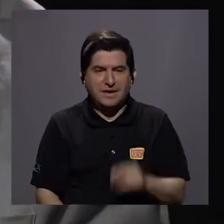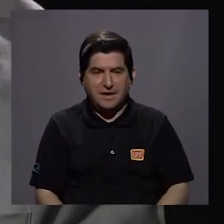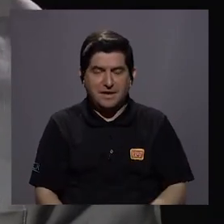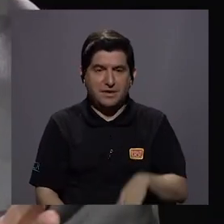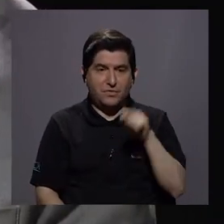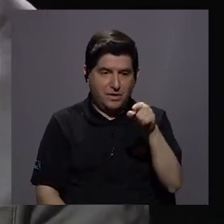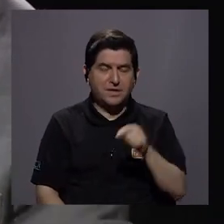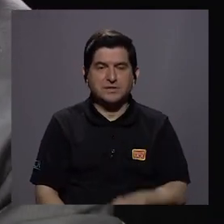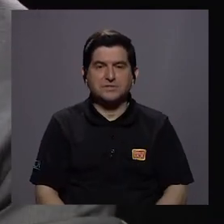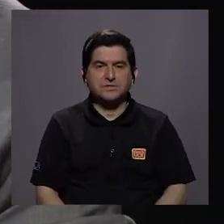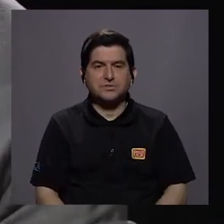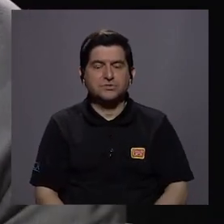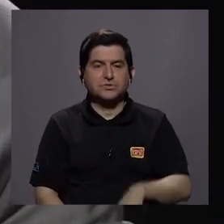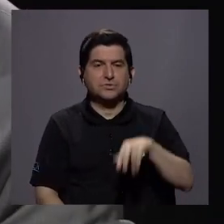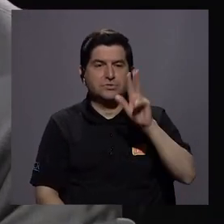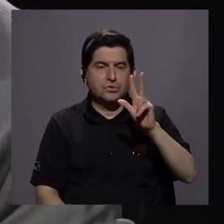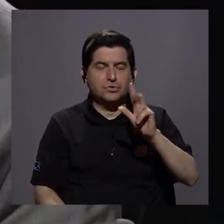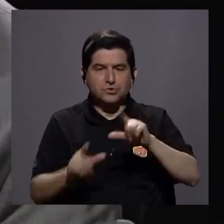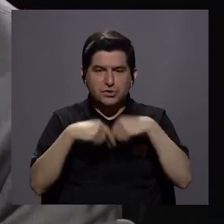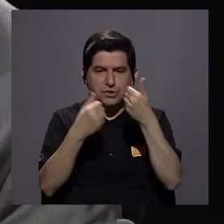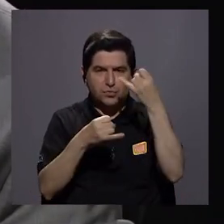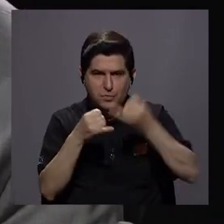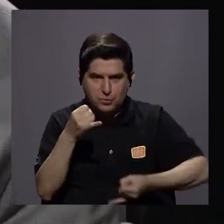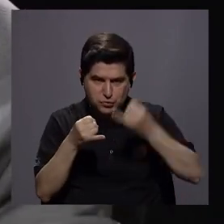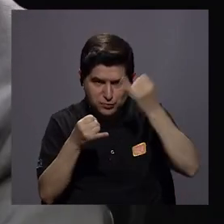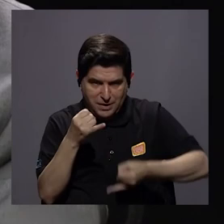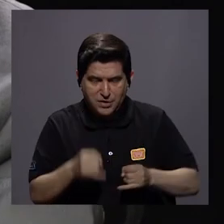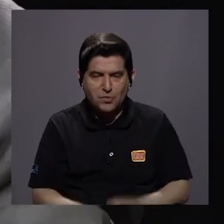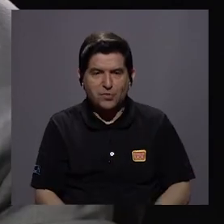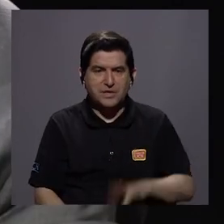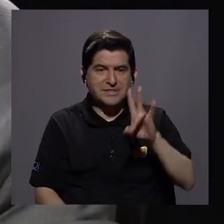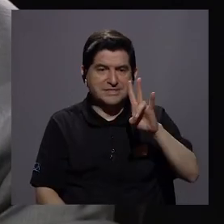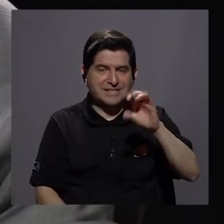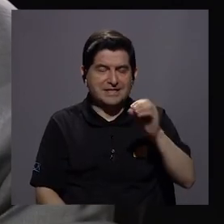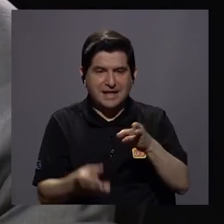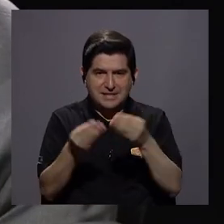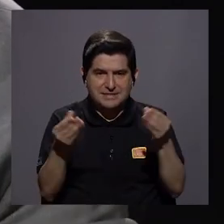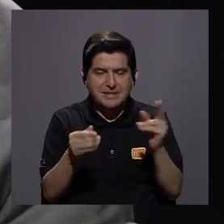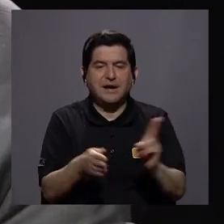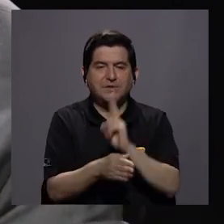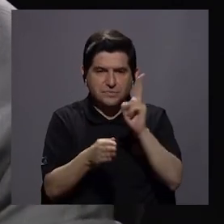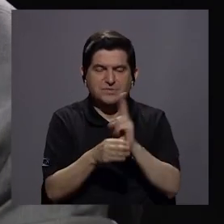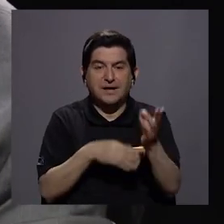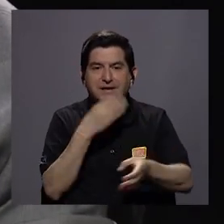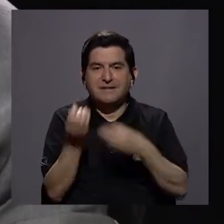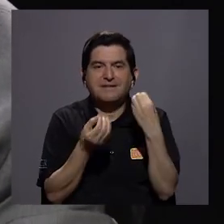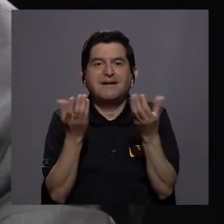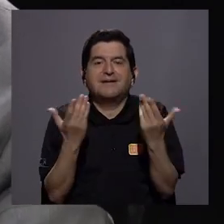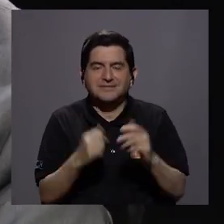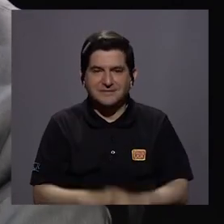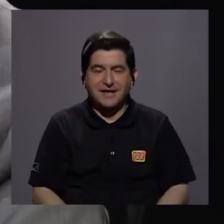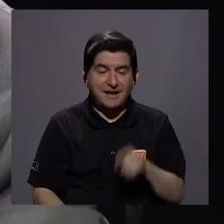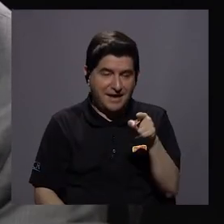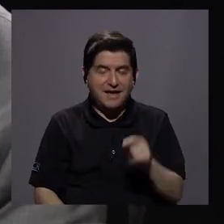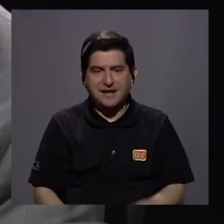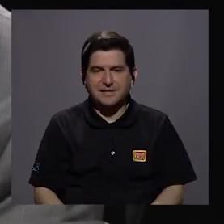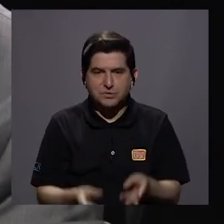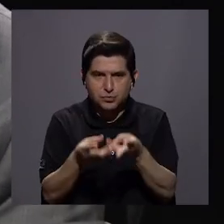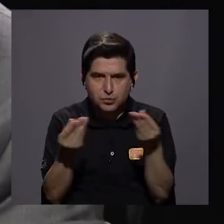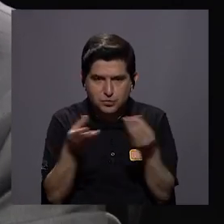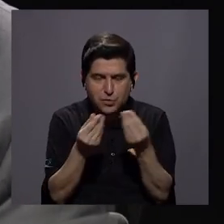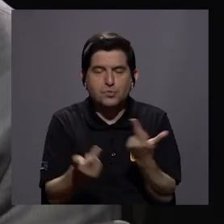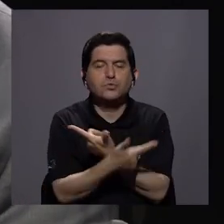los tres deciles de más bajos. Están consumiendo 70 productos. Entonces, lo que vamos a hacer es que esa